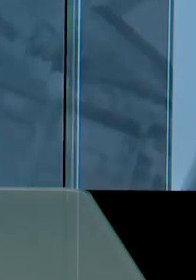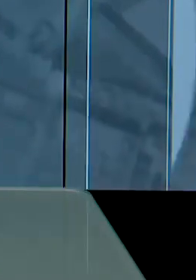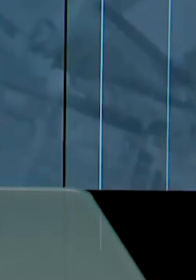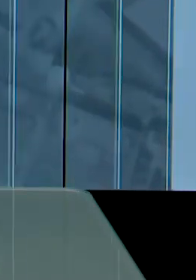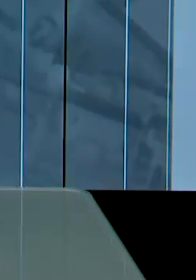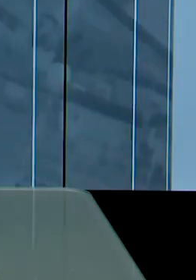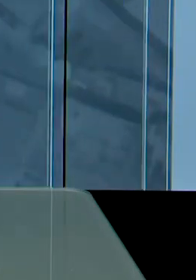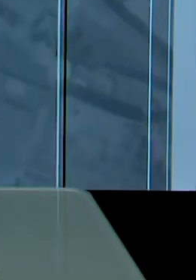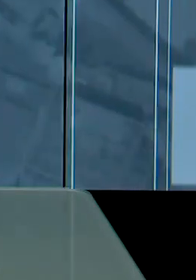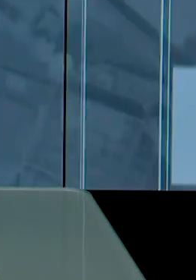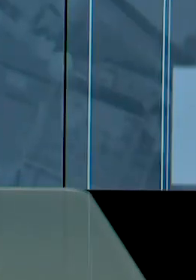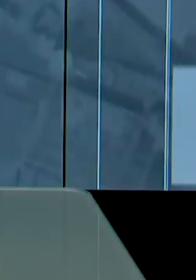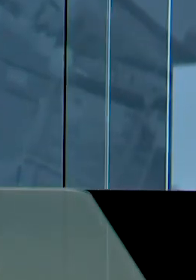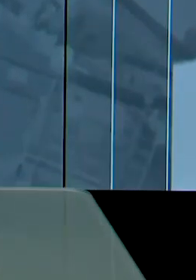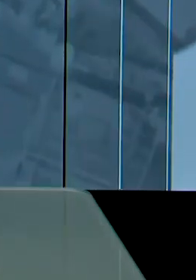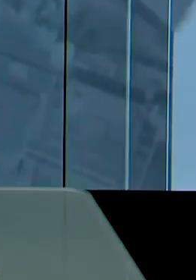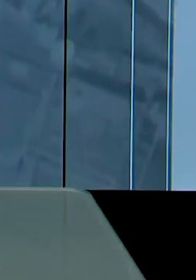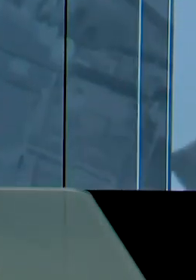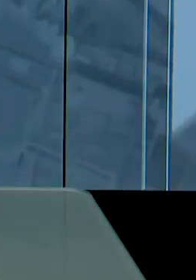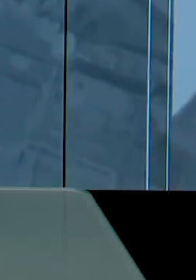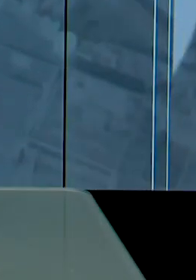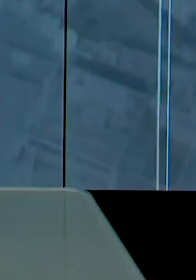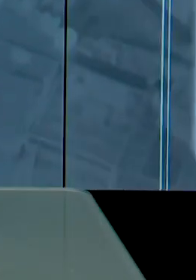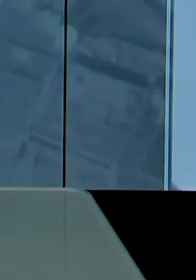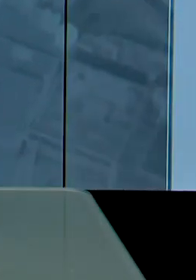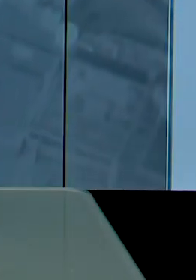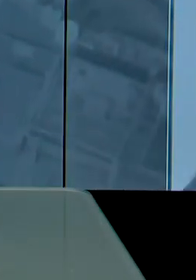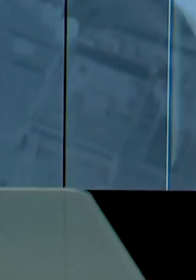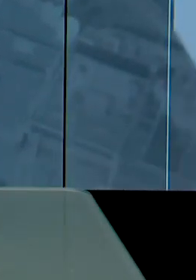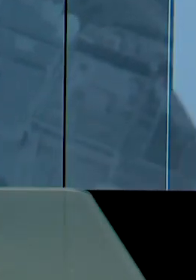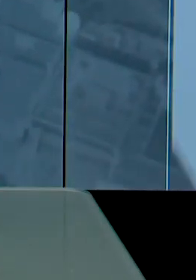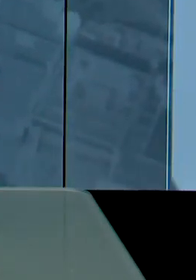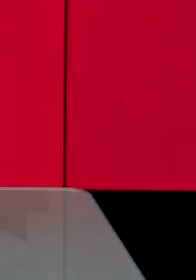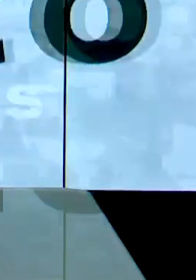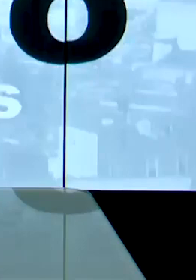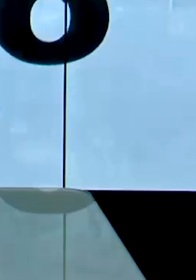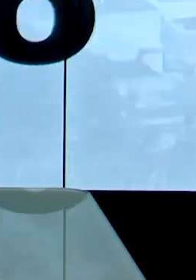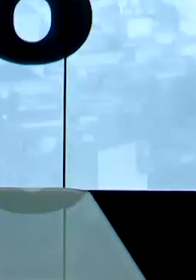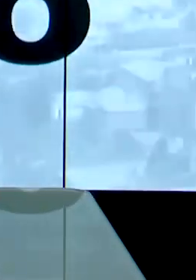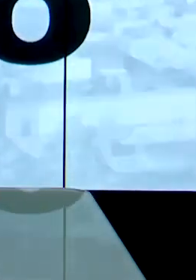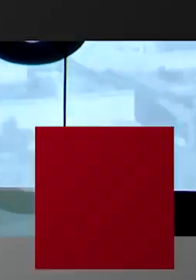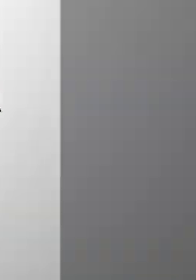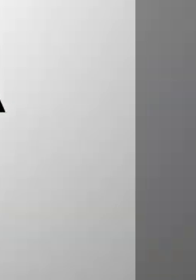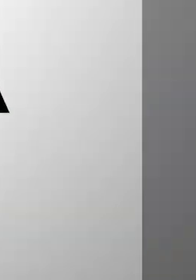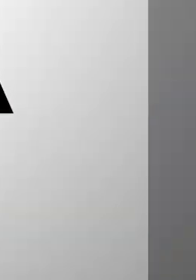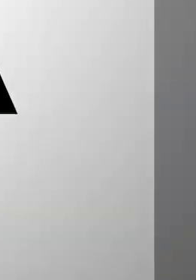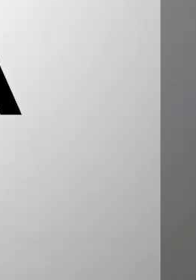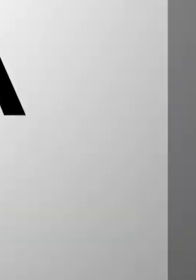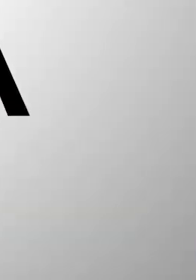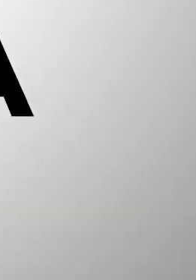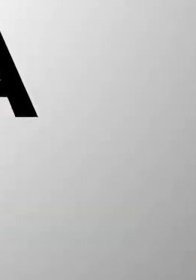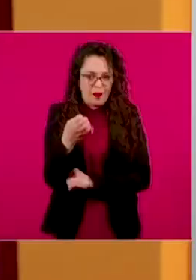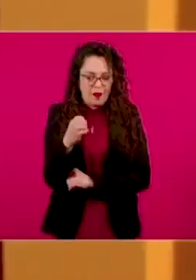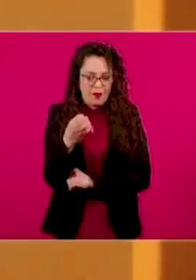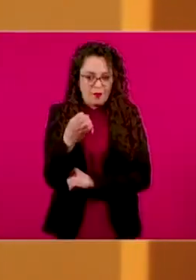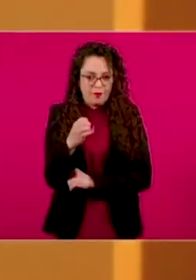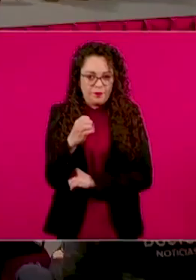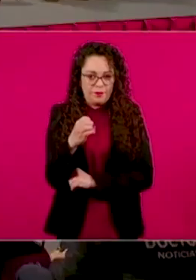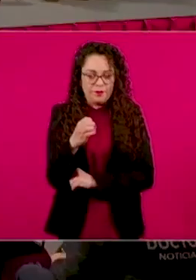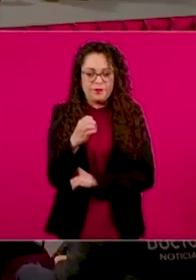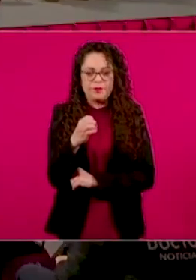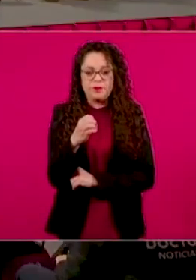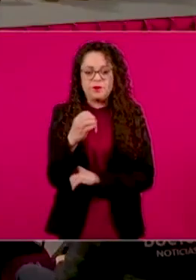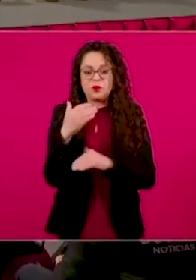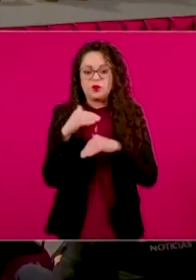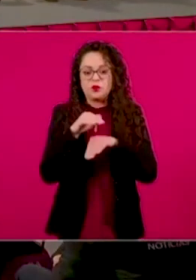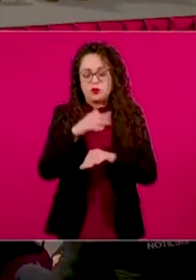Ciudadana, Rosa Isela Rodríguez, destacó la reducción en la incidencia delictiva del Fuero Federal. En relación con la